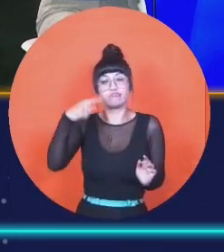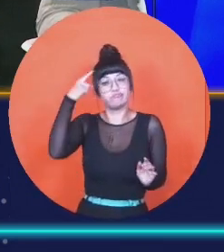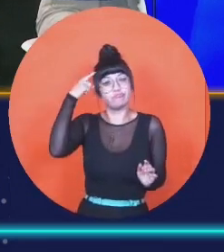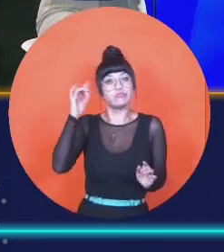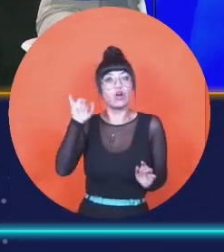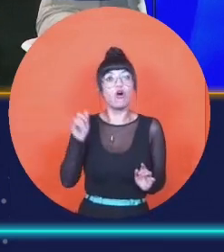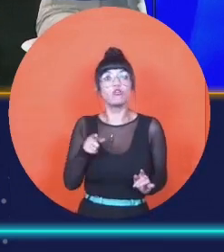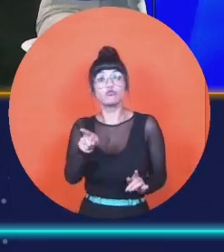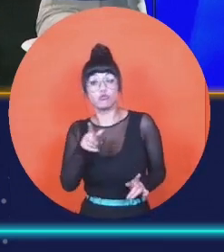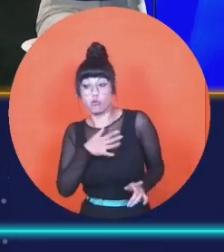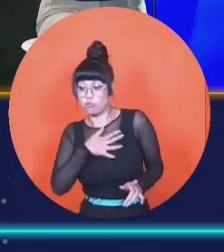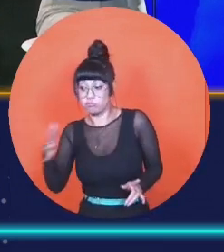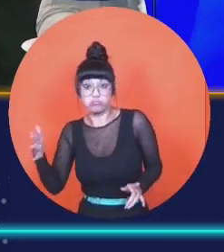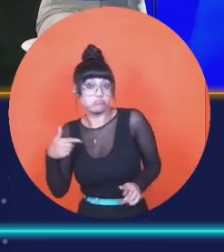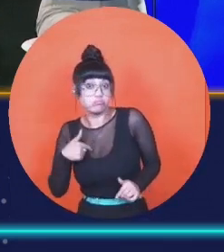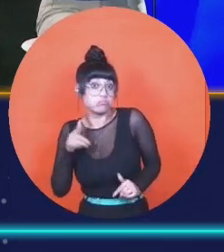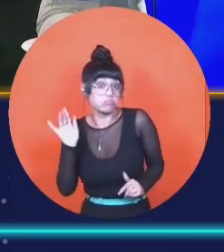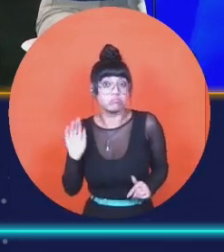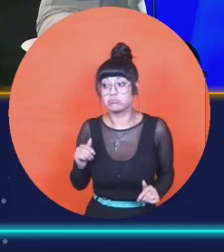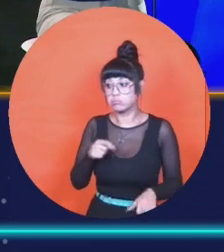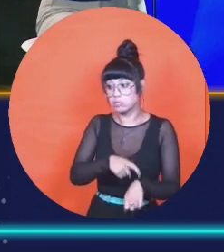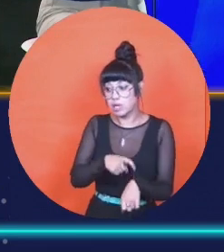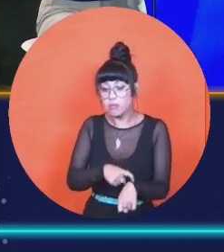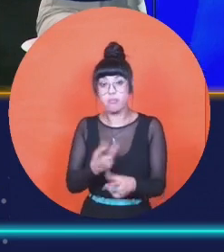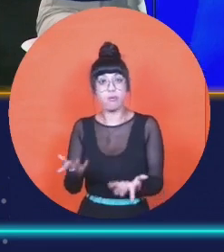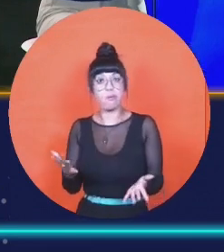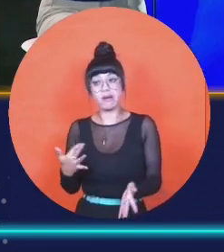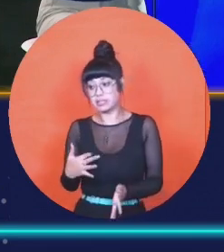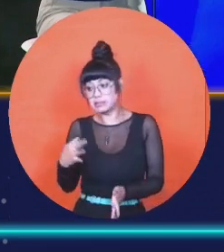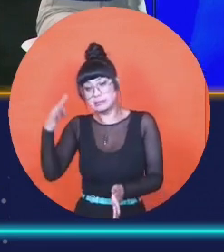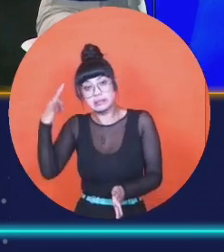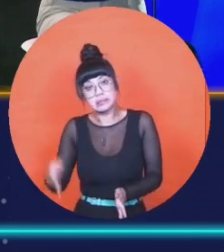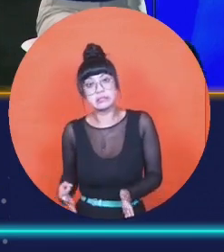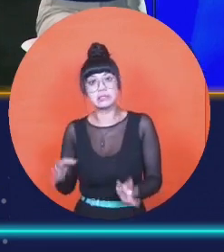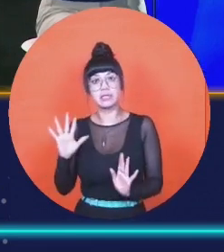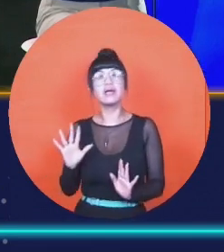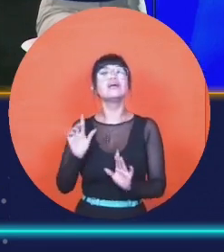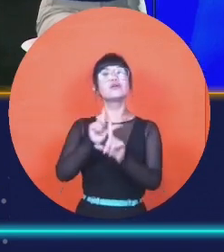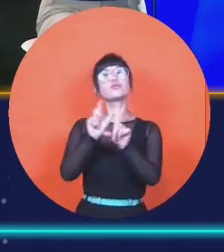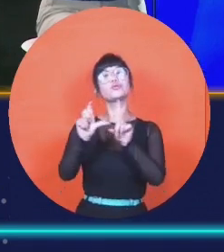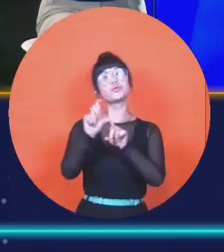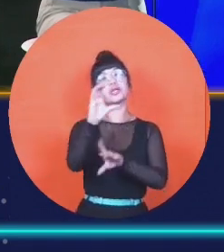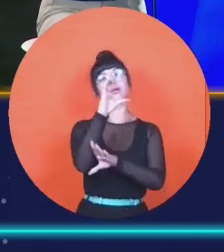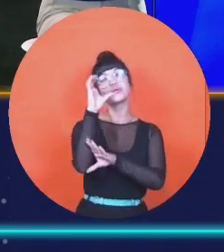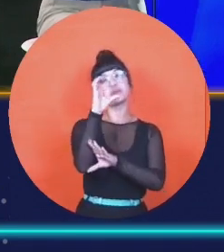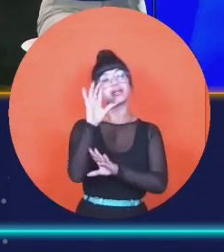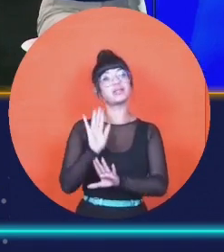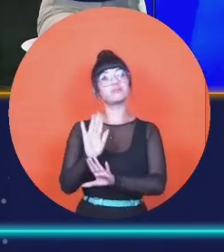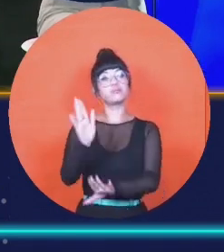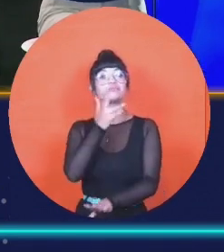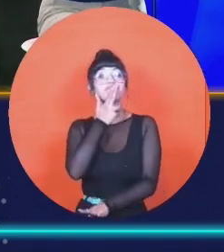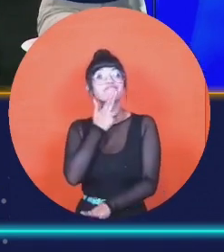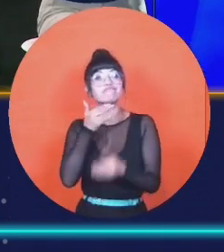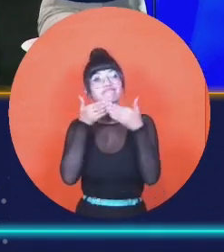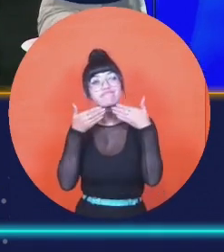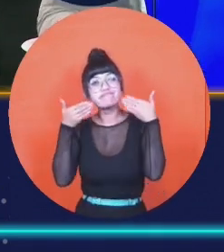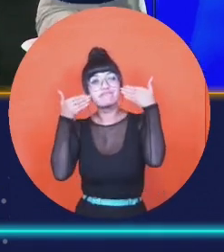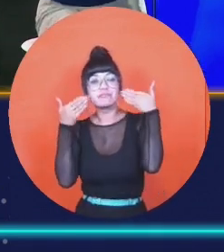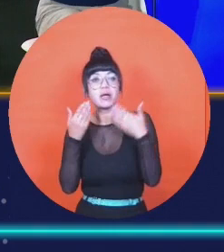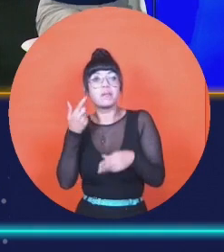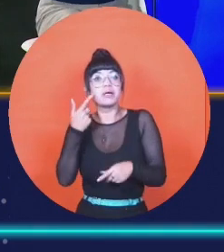estás dispuesto y tenés el tiempo, la honestidad, hay algo en la cultura colombiana y es que somos como muy amables y como que no somos